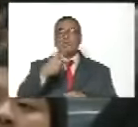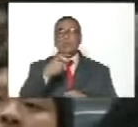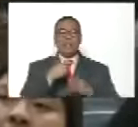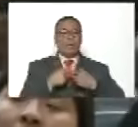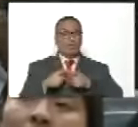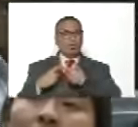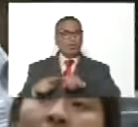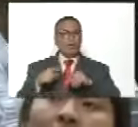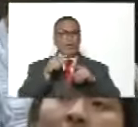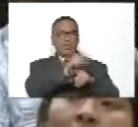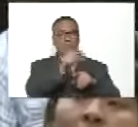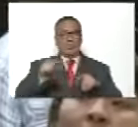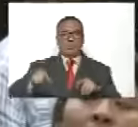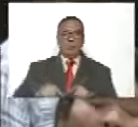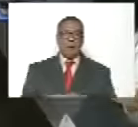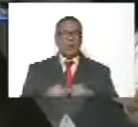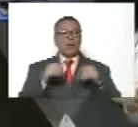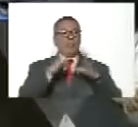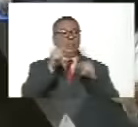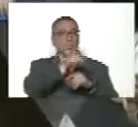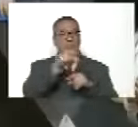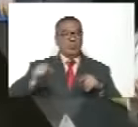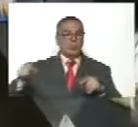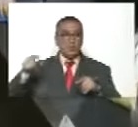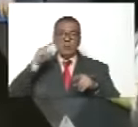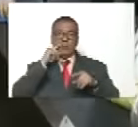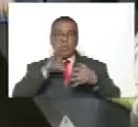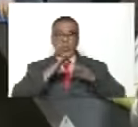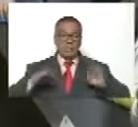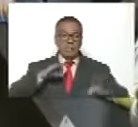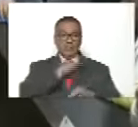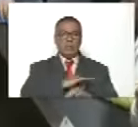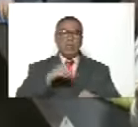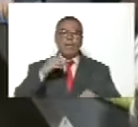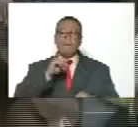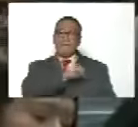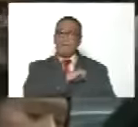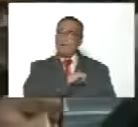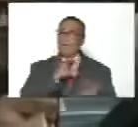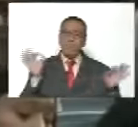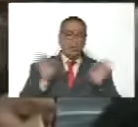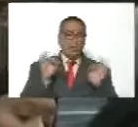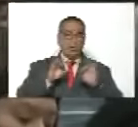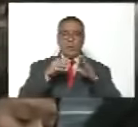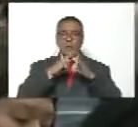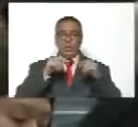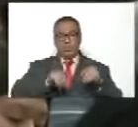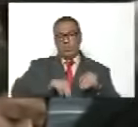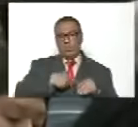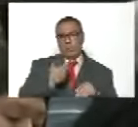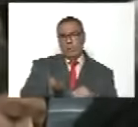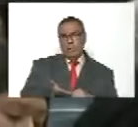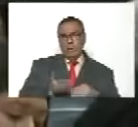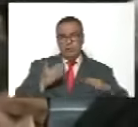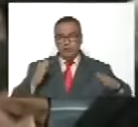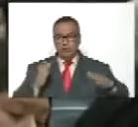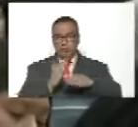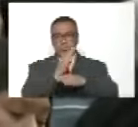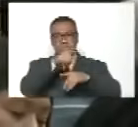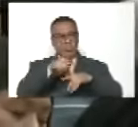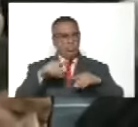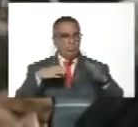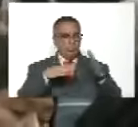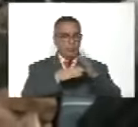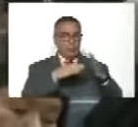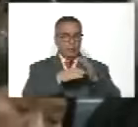sus diferentes públicos, a toda la gente que le sigue a través de redes sociales. No tengamos miedo, entre todos podemos romper el bloqueo.